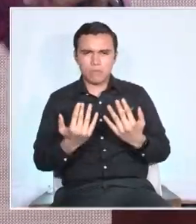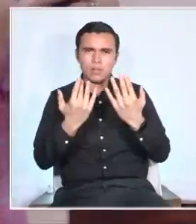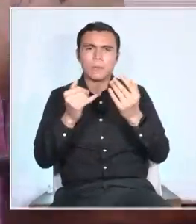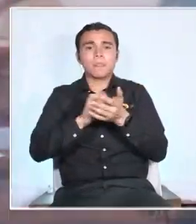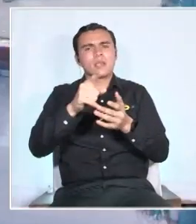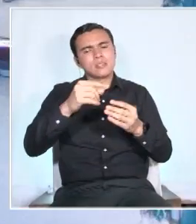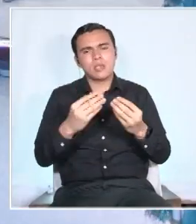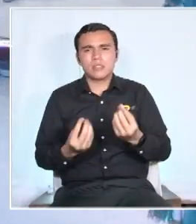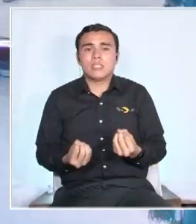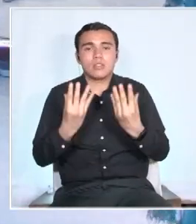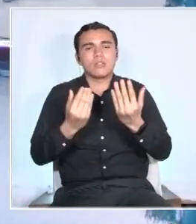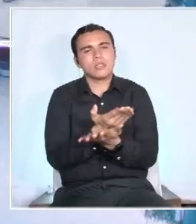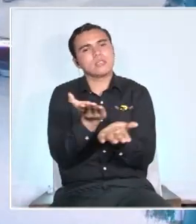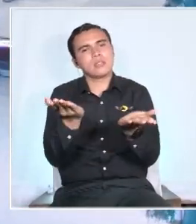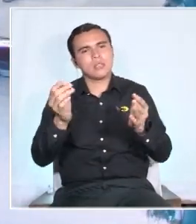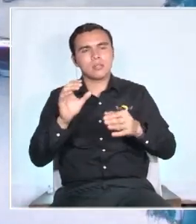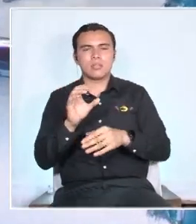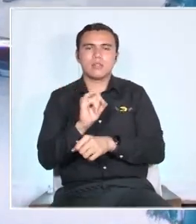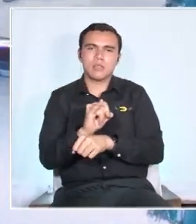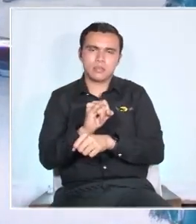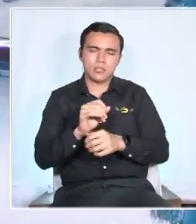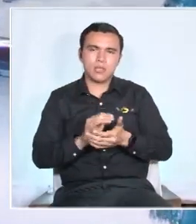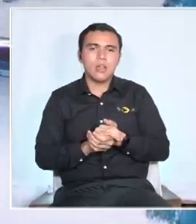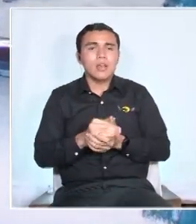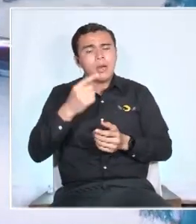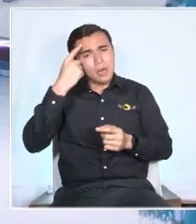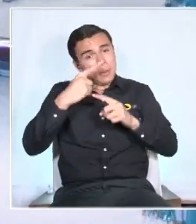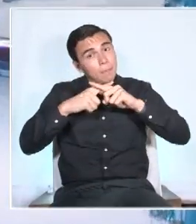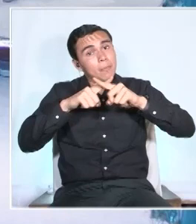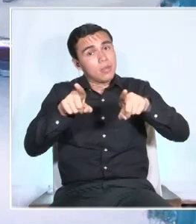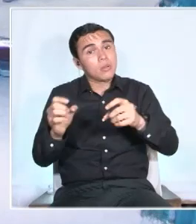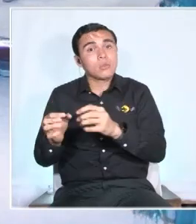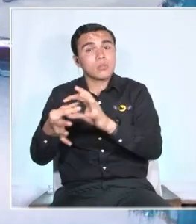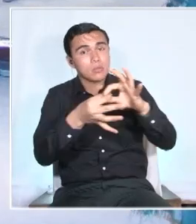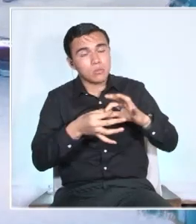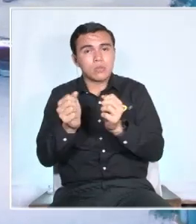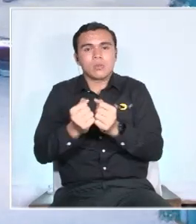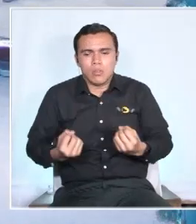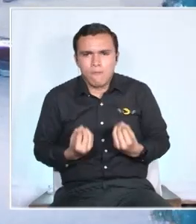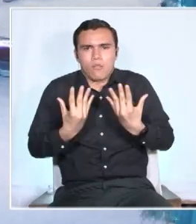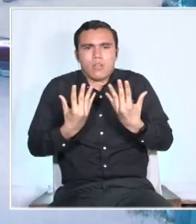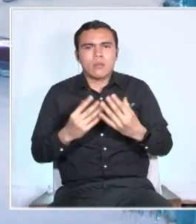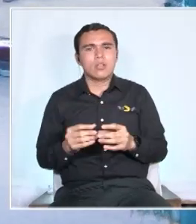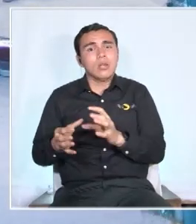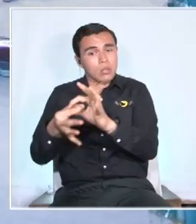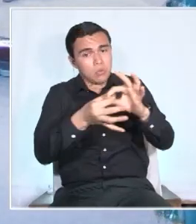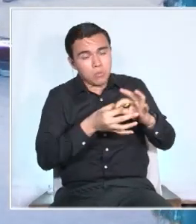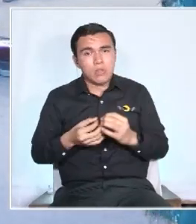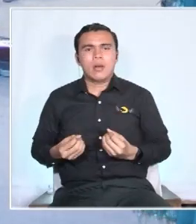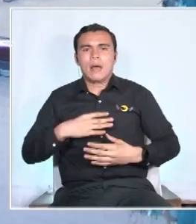que se te encendió en esta casa. Pero cuando tú te juntas con los que están encendidos, cuando tú te juntas con los que